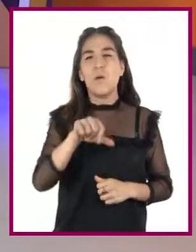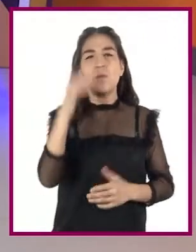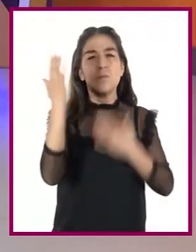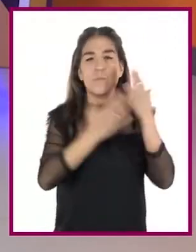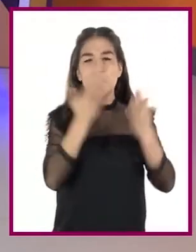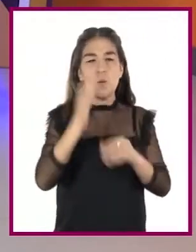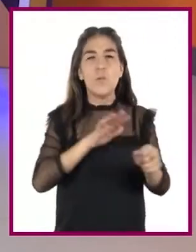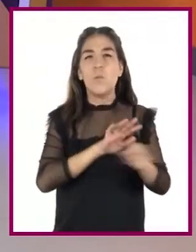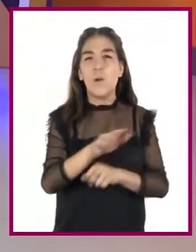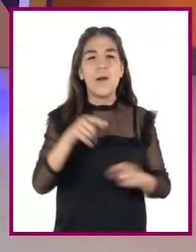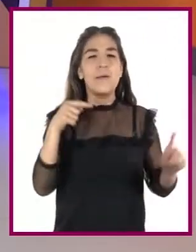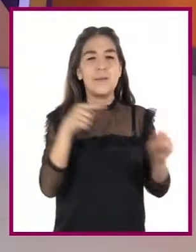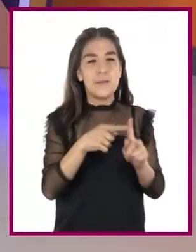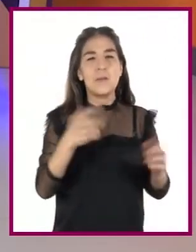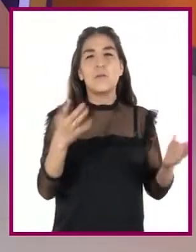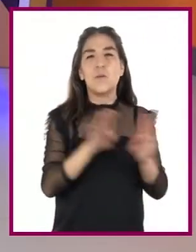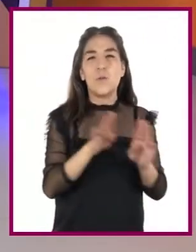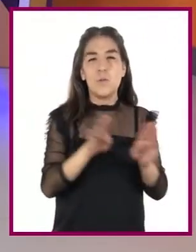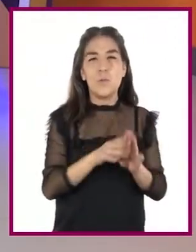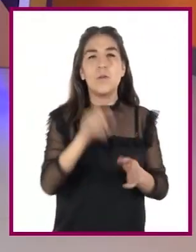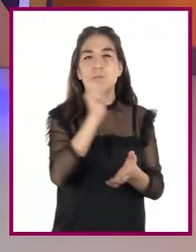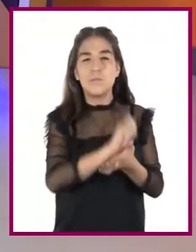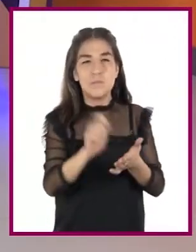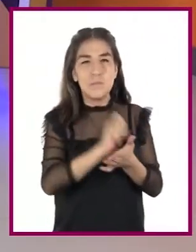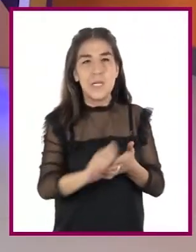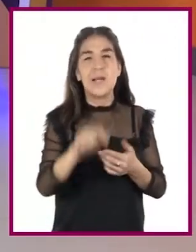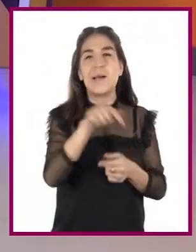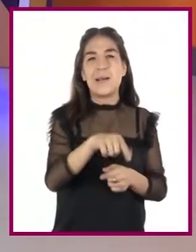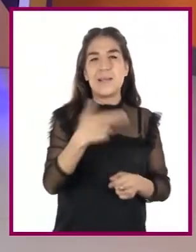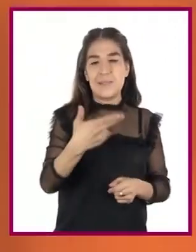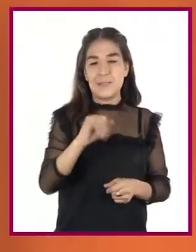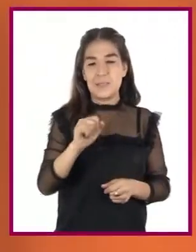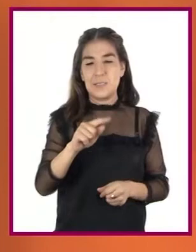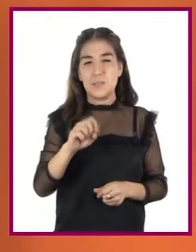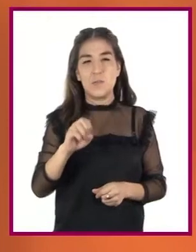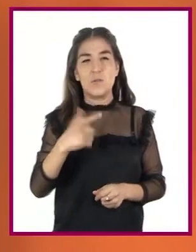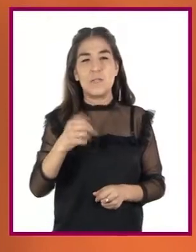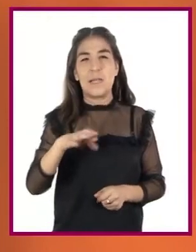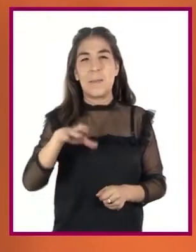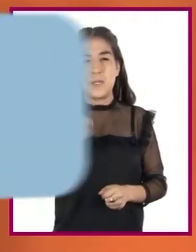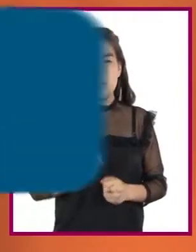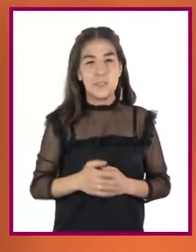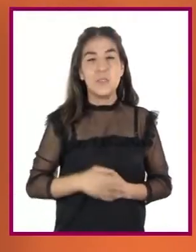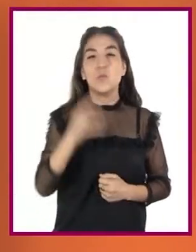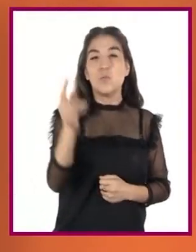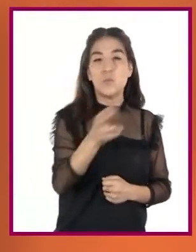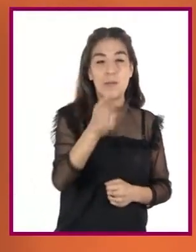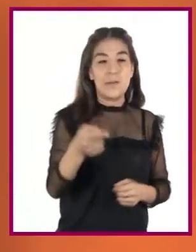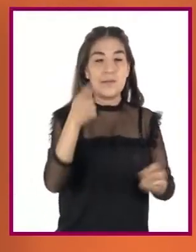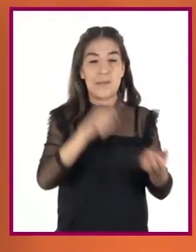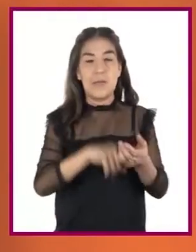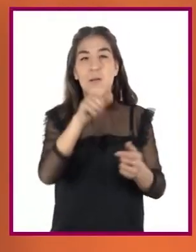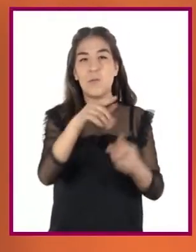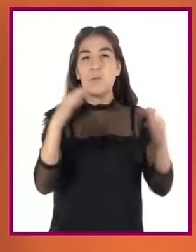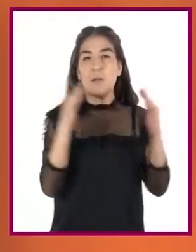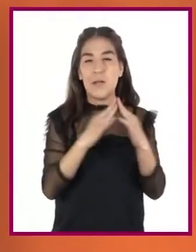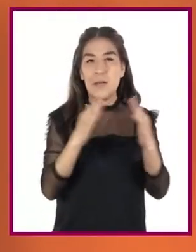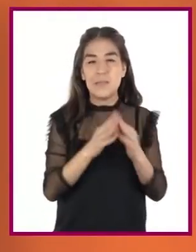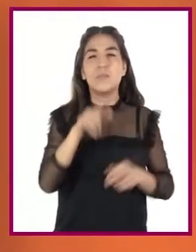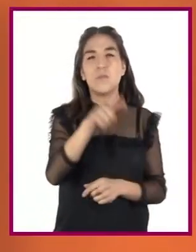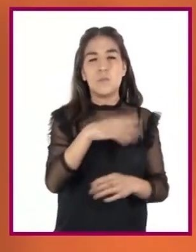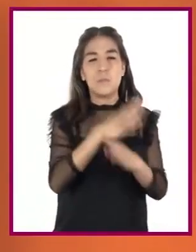que se refiere a recolectar y registrar datos en histogramas. Ustedes que están en casa, tengan a la mano los